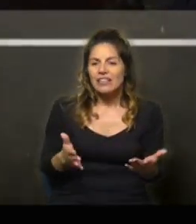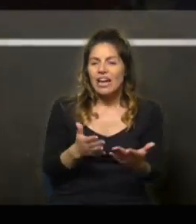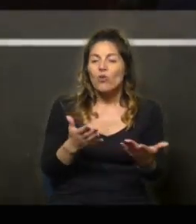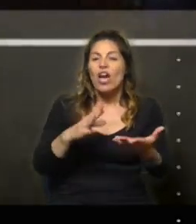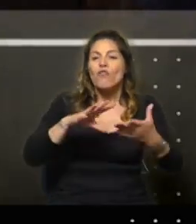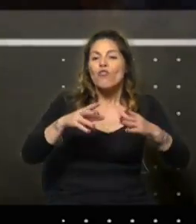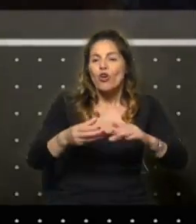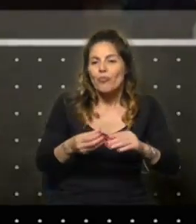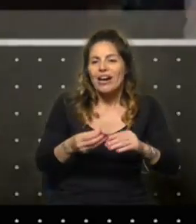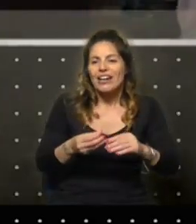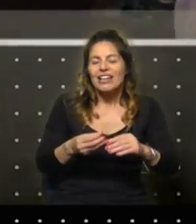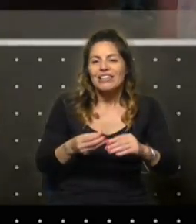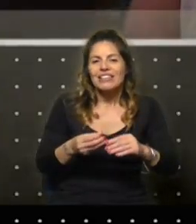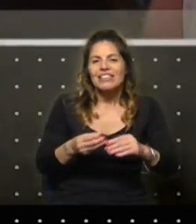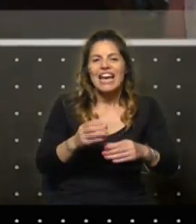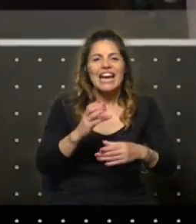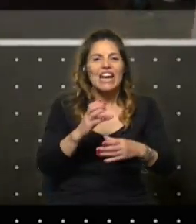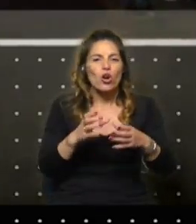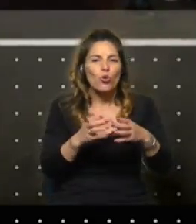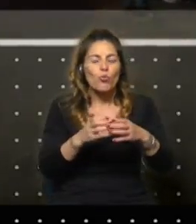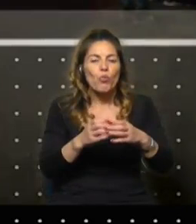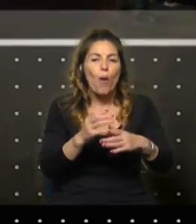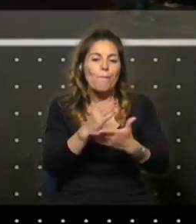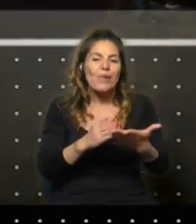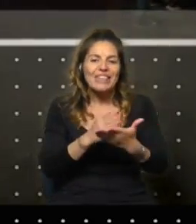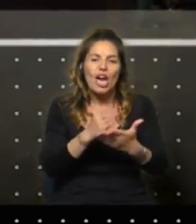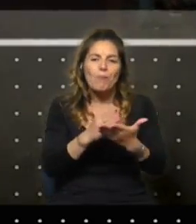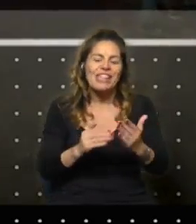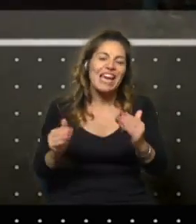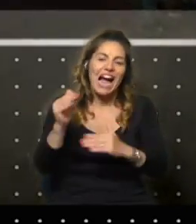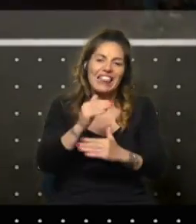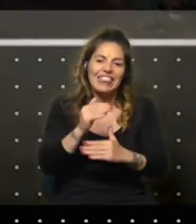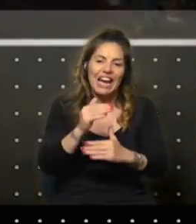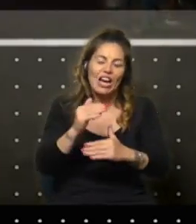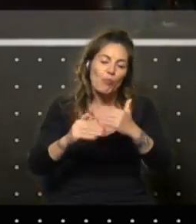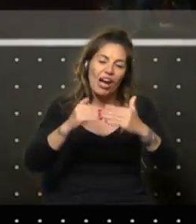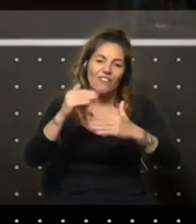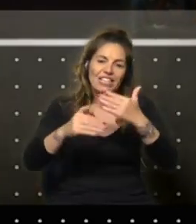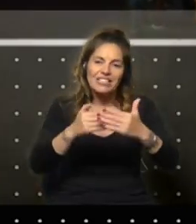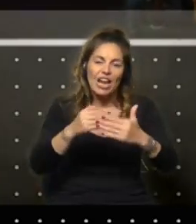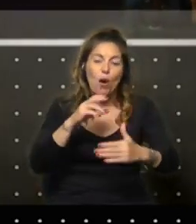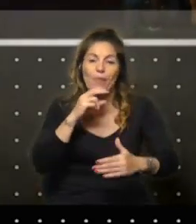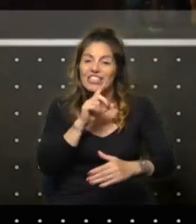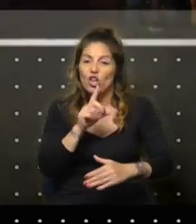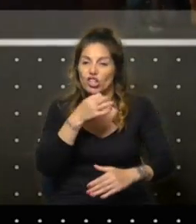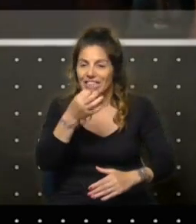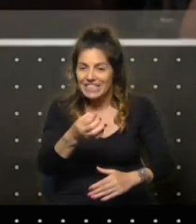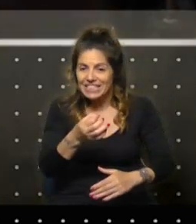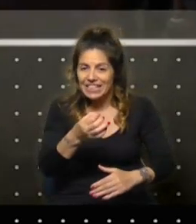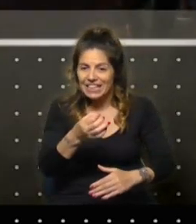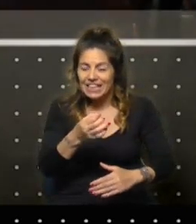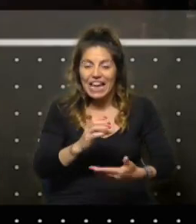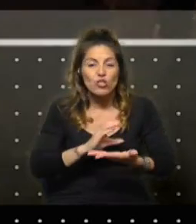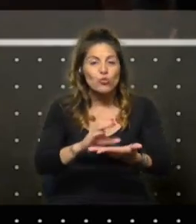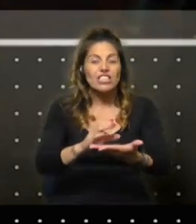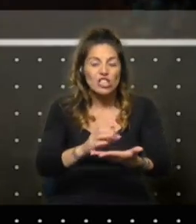manera de de clase media a clase media alta el famoso ascenso social cosa que masa no te dice masa te dice el famoso subsidio